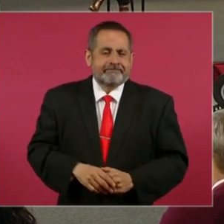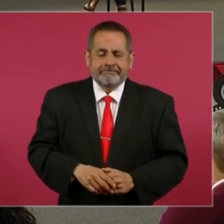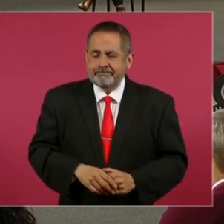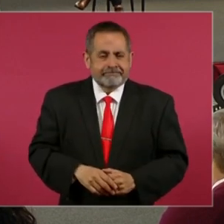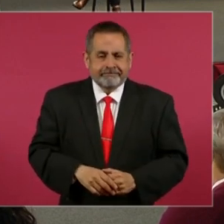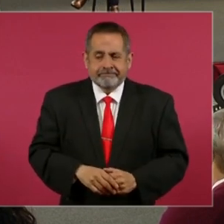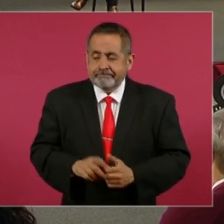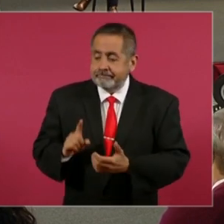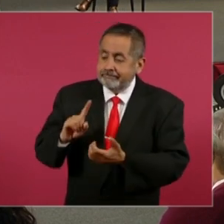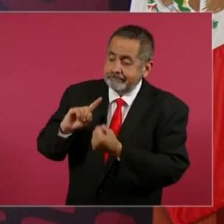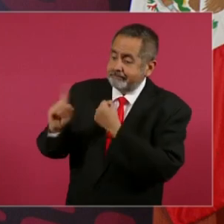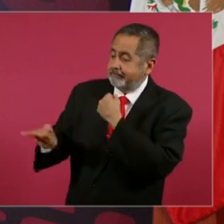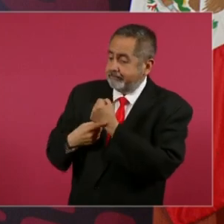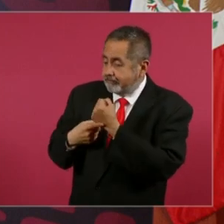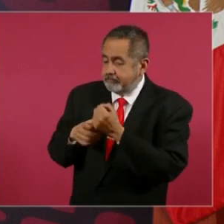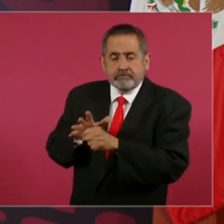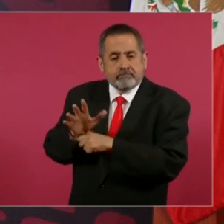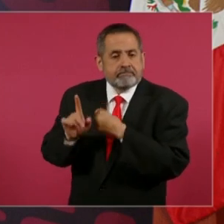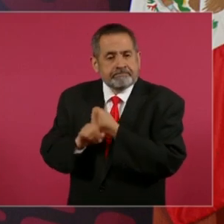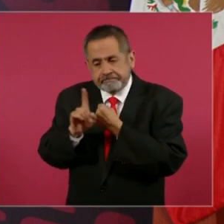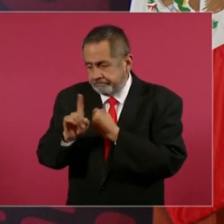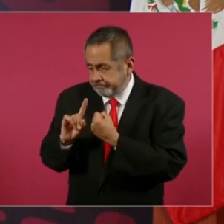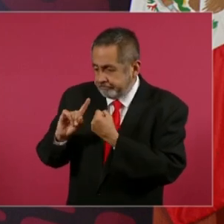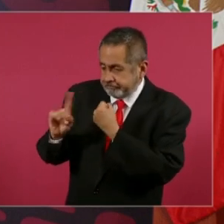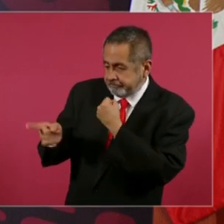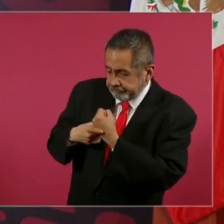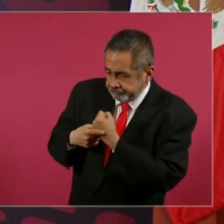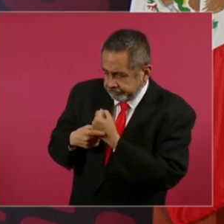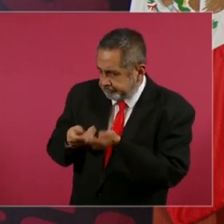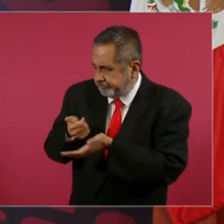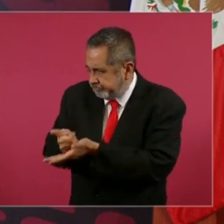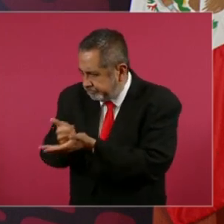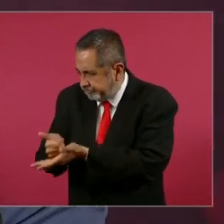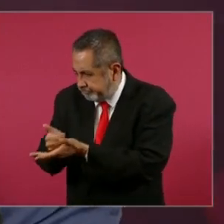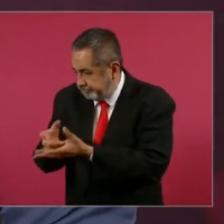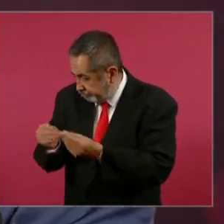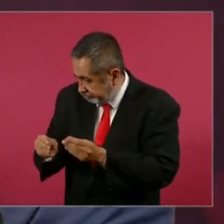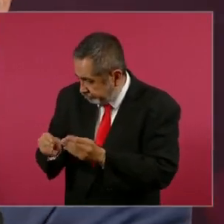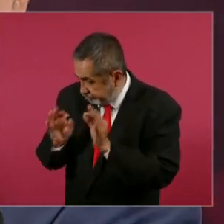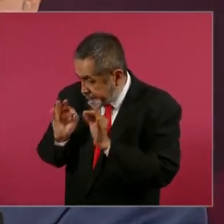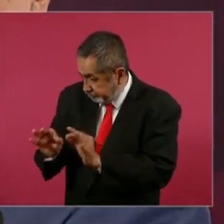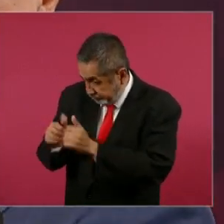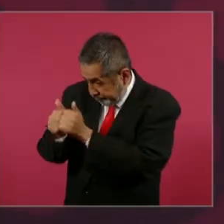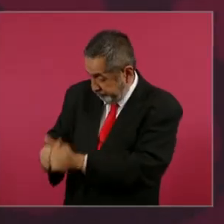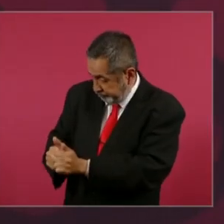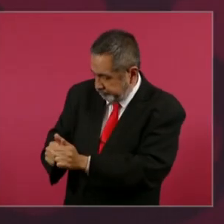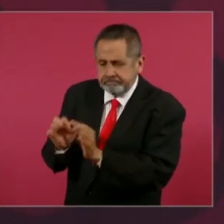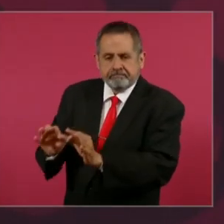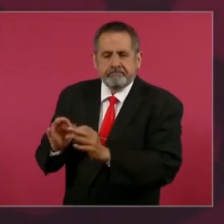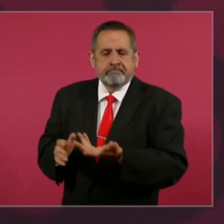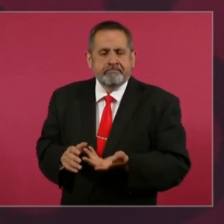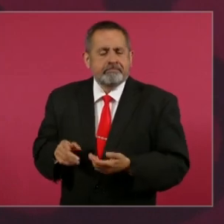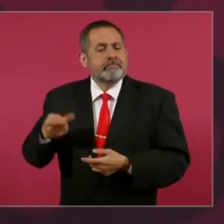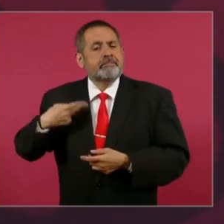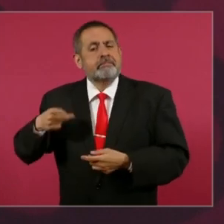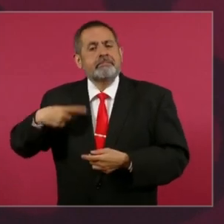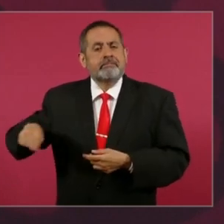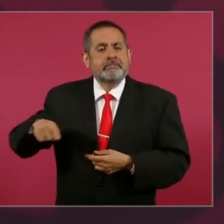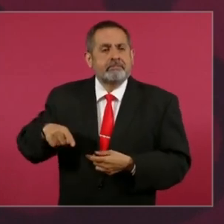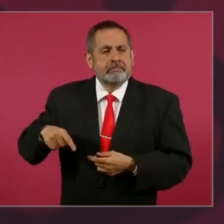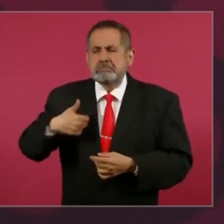hay que atender las causas? Que la gente no sale por gusto de sus